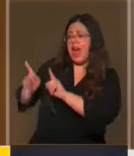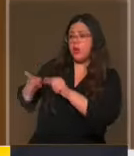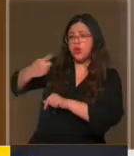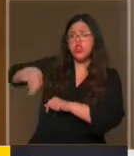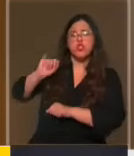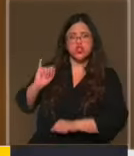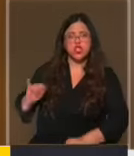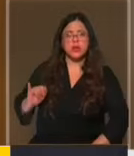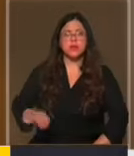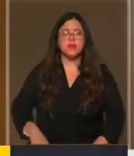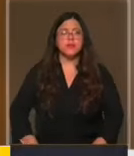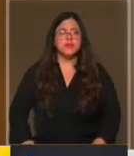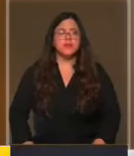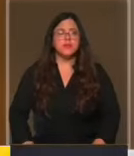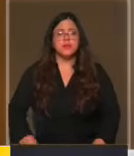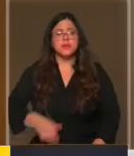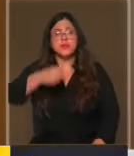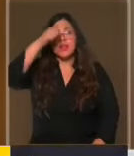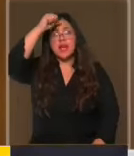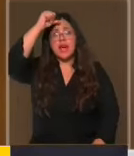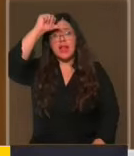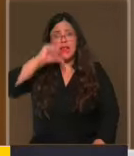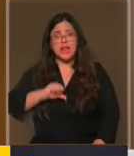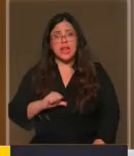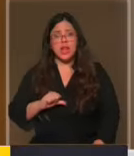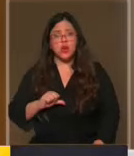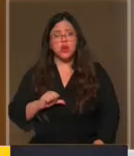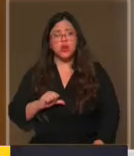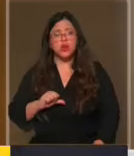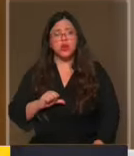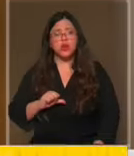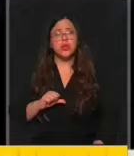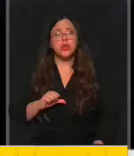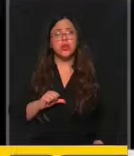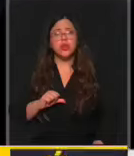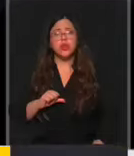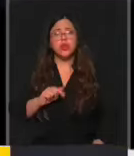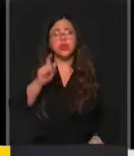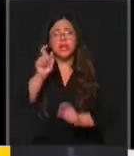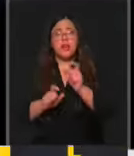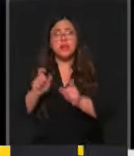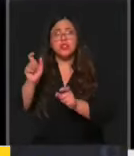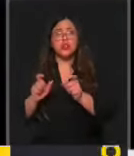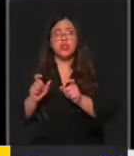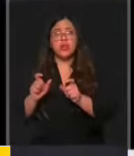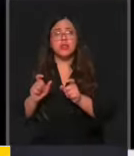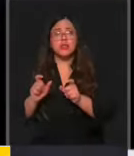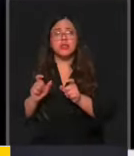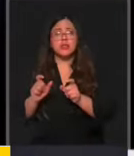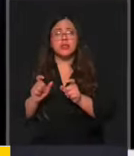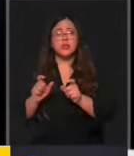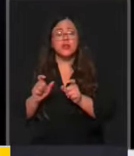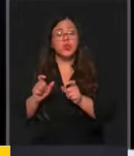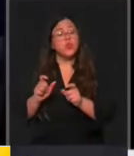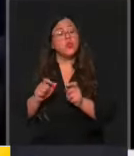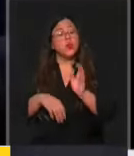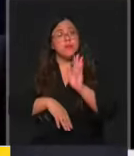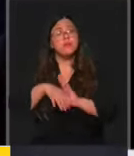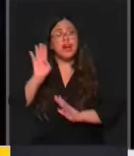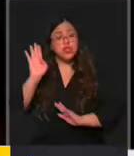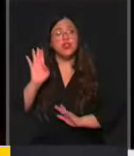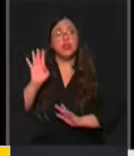sí. Las penas que son que arriesgan los imputados son penas muy altas, son de las más